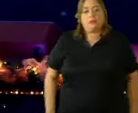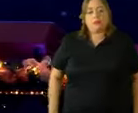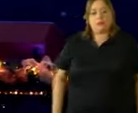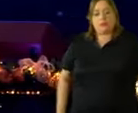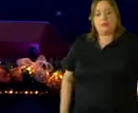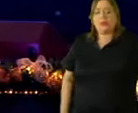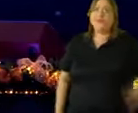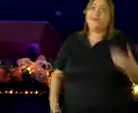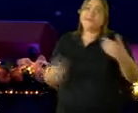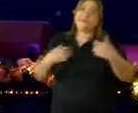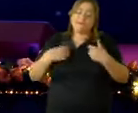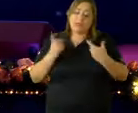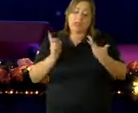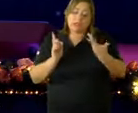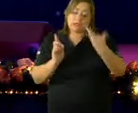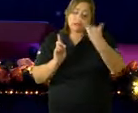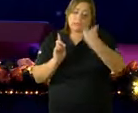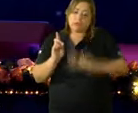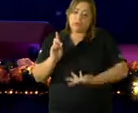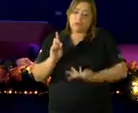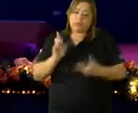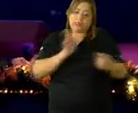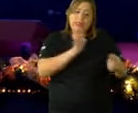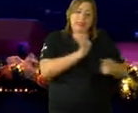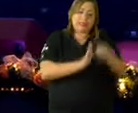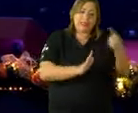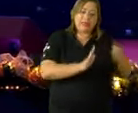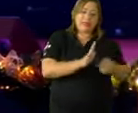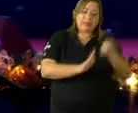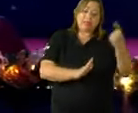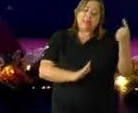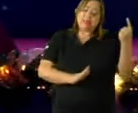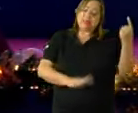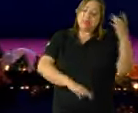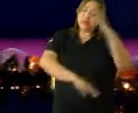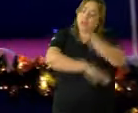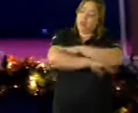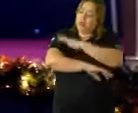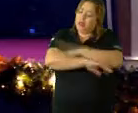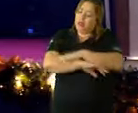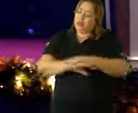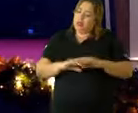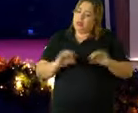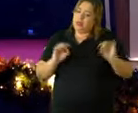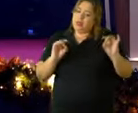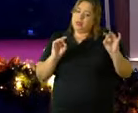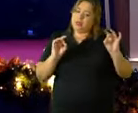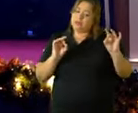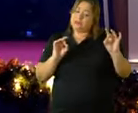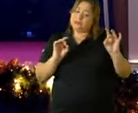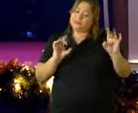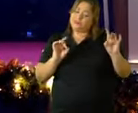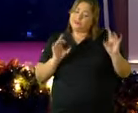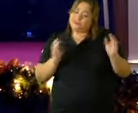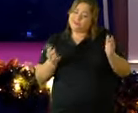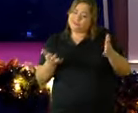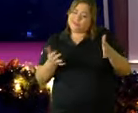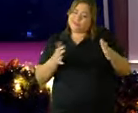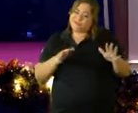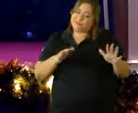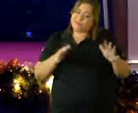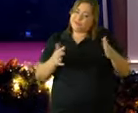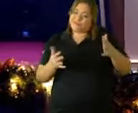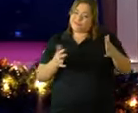Y yo a veces me comportaba no tan bien, pero no hacía nada malo. Cosas de